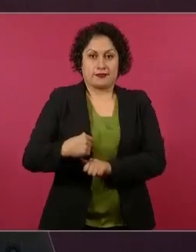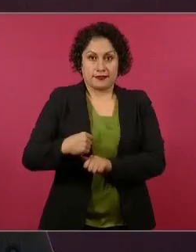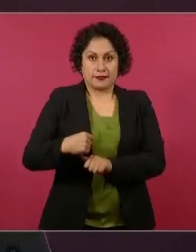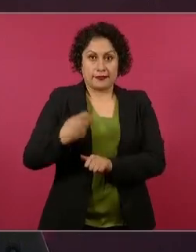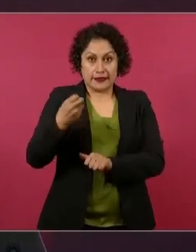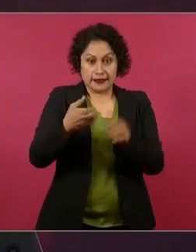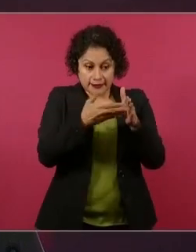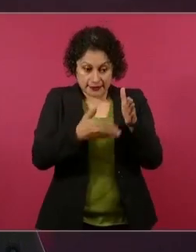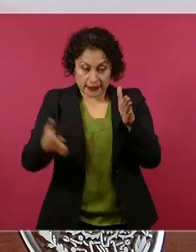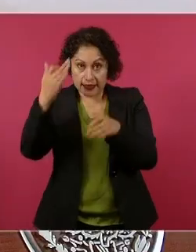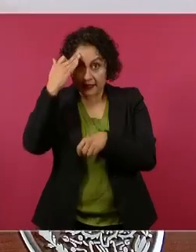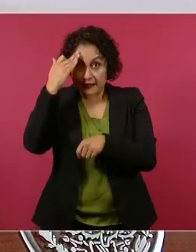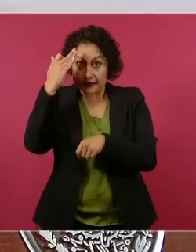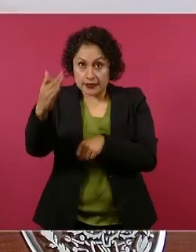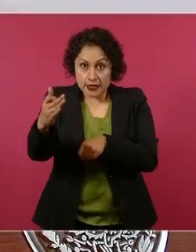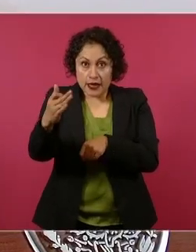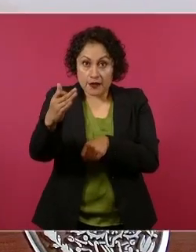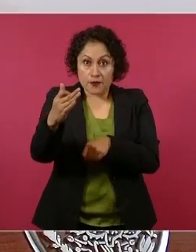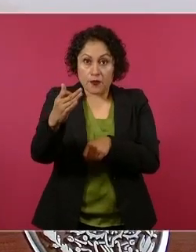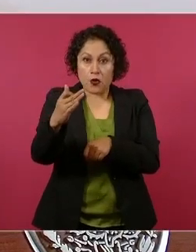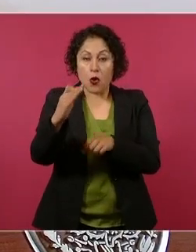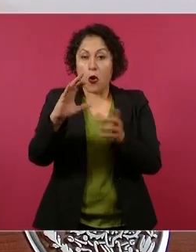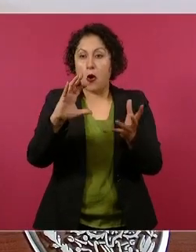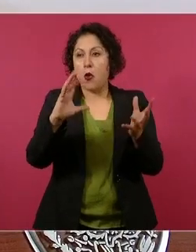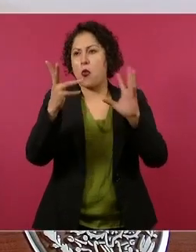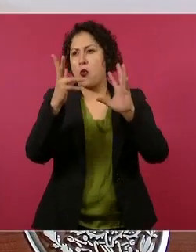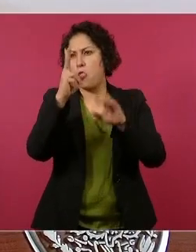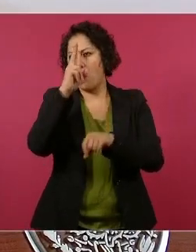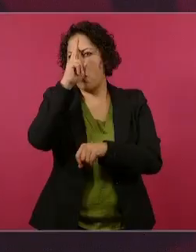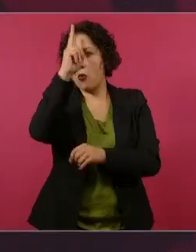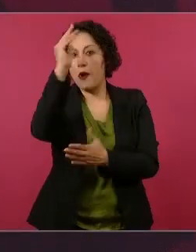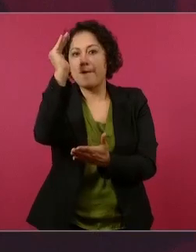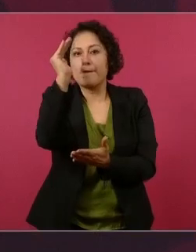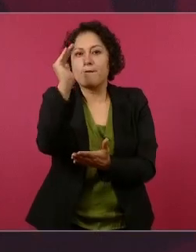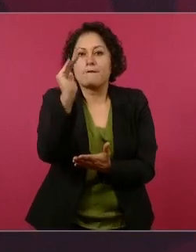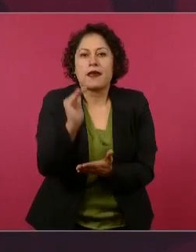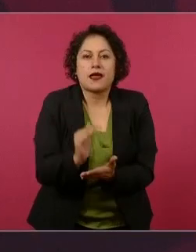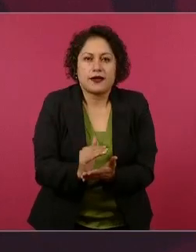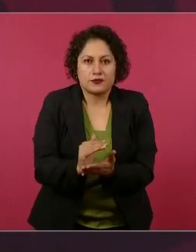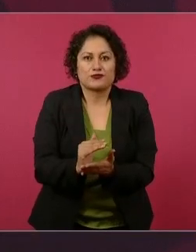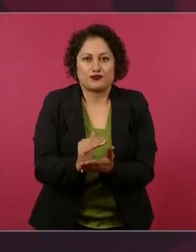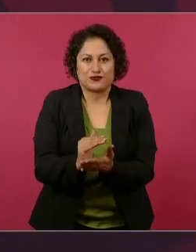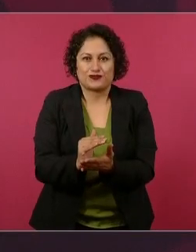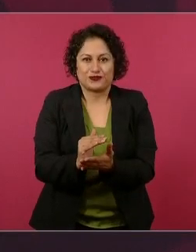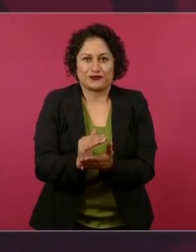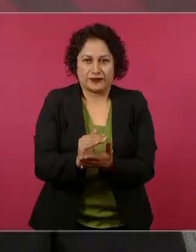incidencia delictiva en la Ciudad de México en los últimos